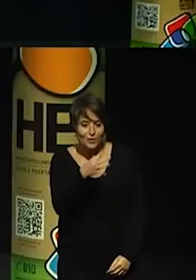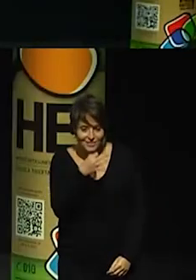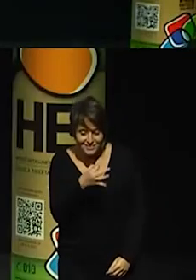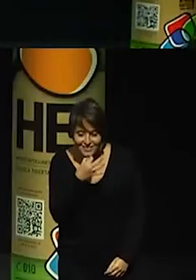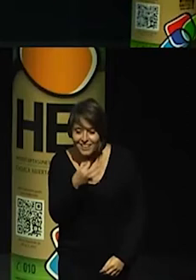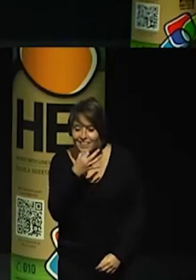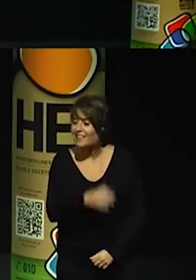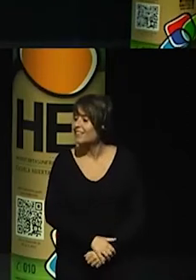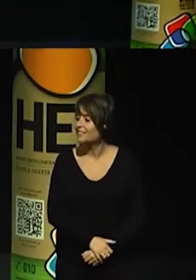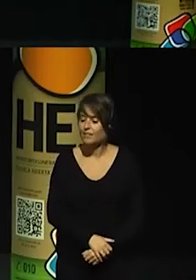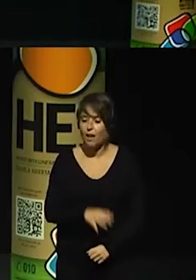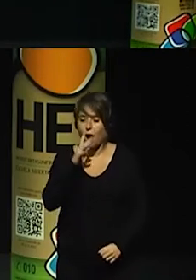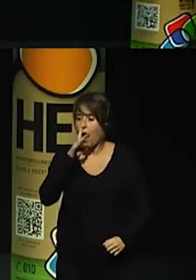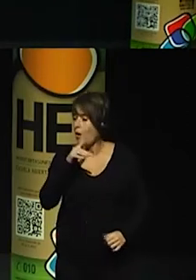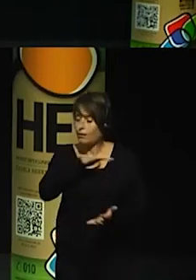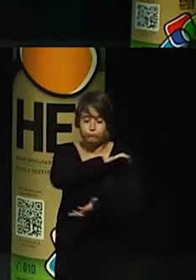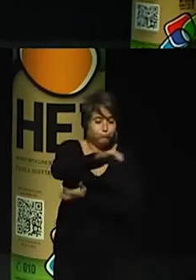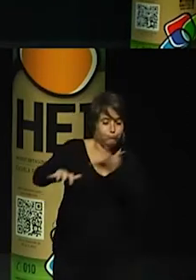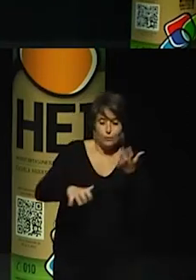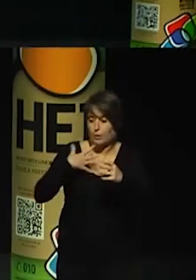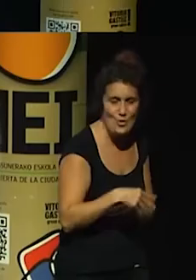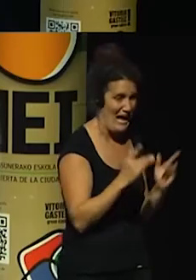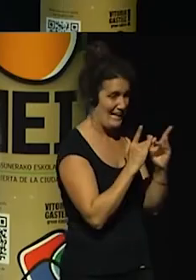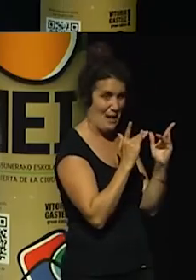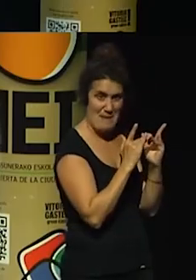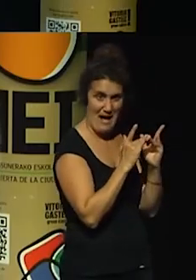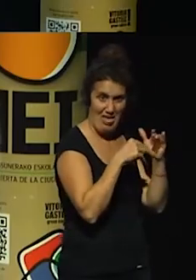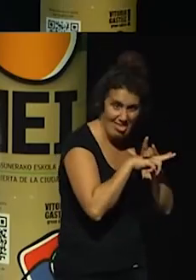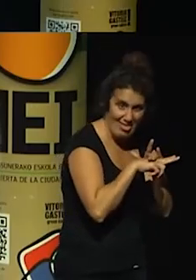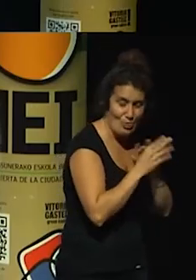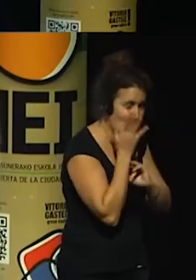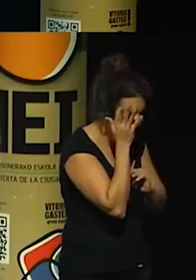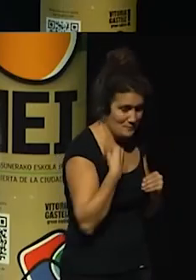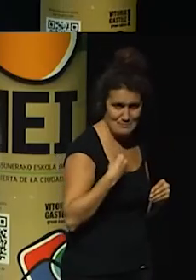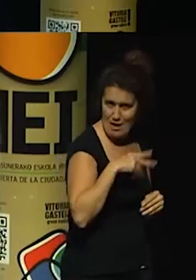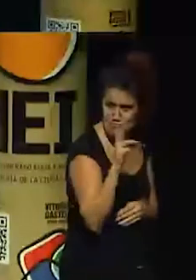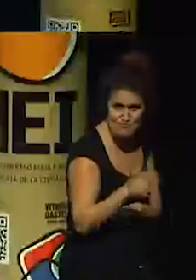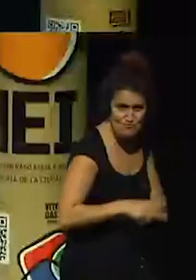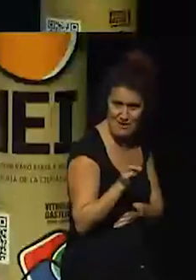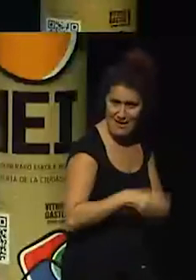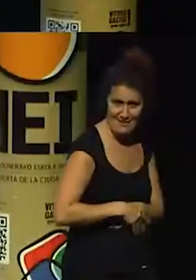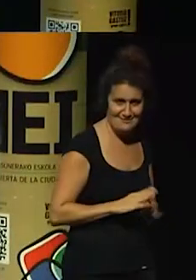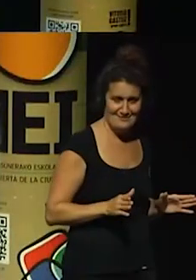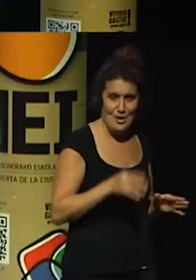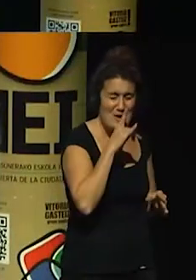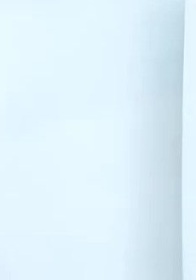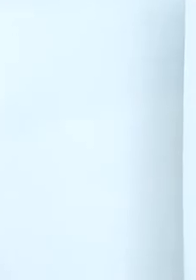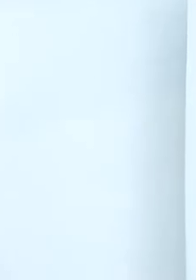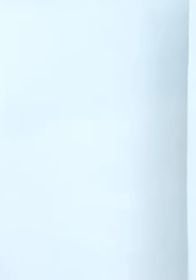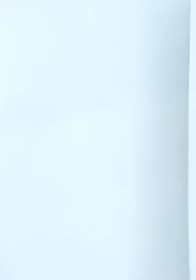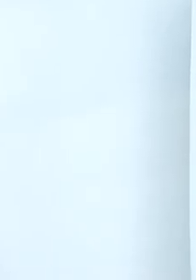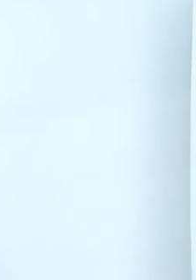El que se organicen actos como este me parece absolutamente esencial, porque tener espacio y